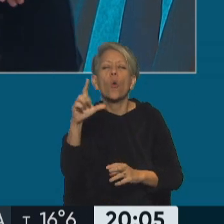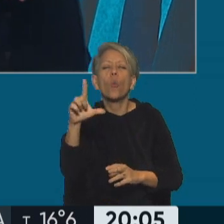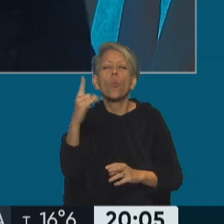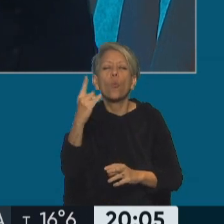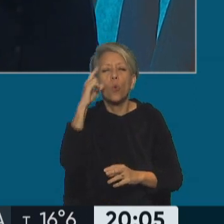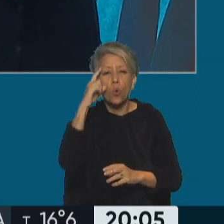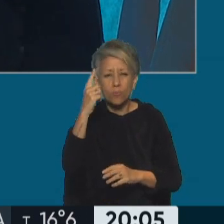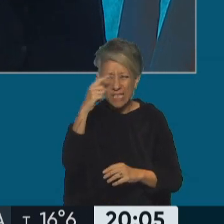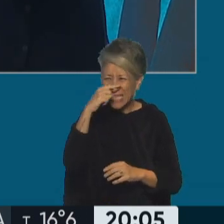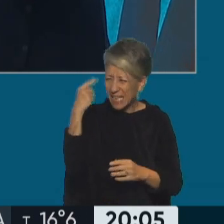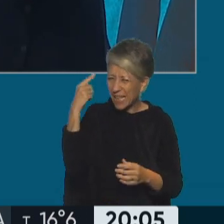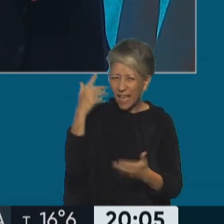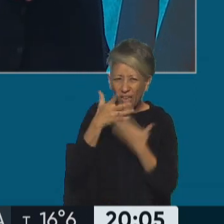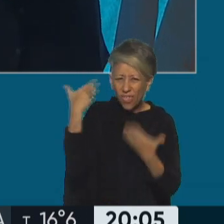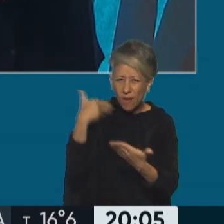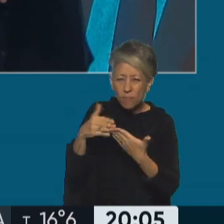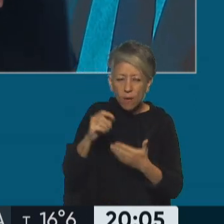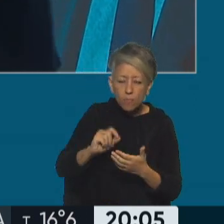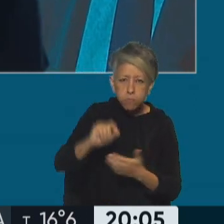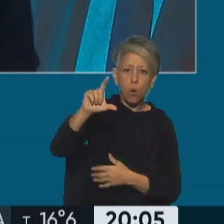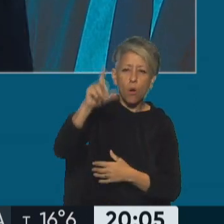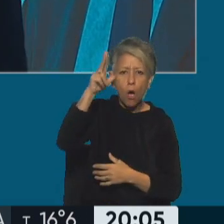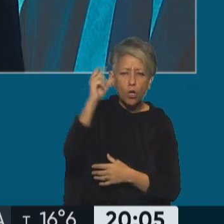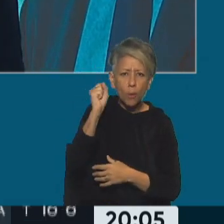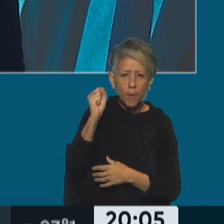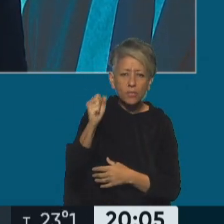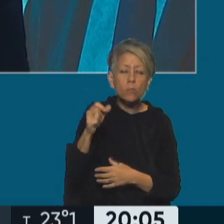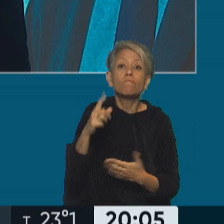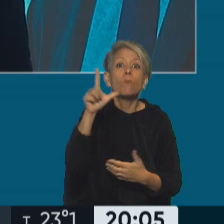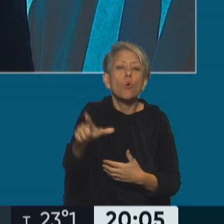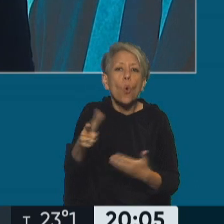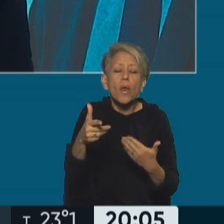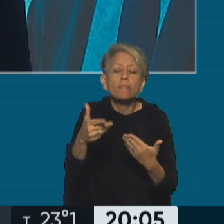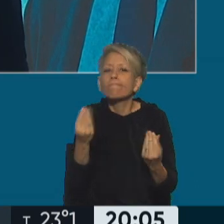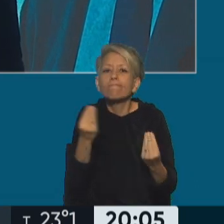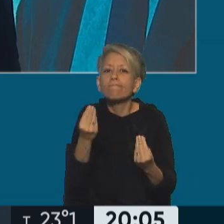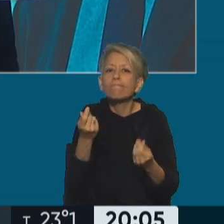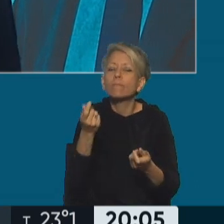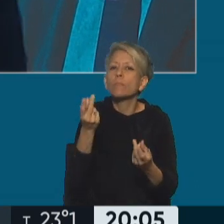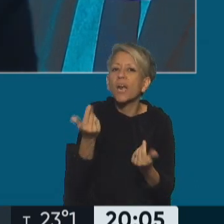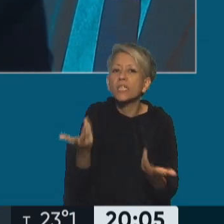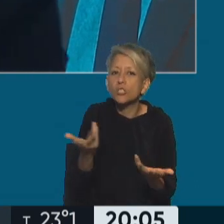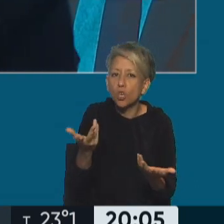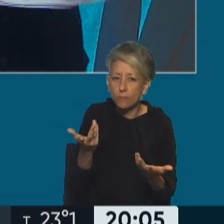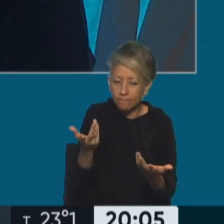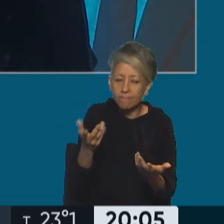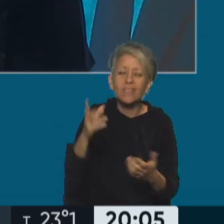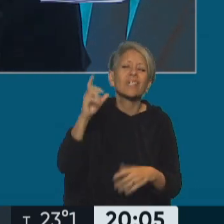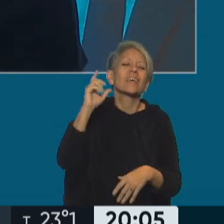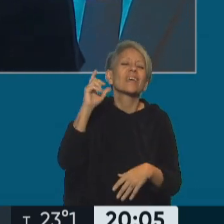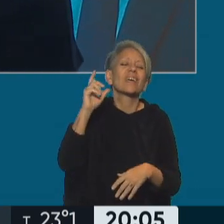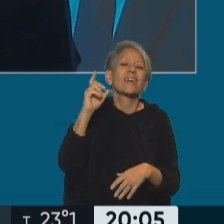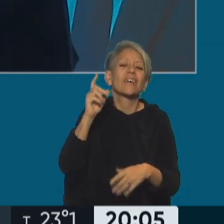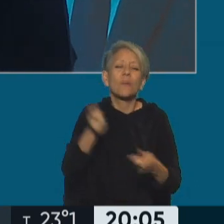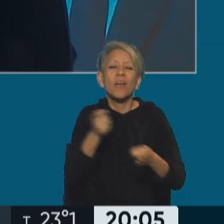menos de 7 días aumentó casi 8 pesos. ¿Cuál es la expectativa de apertura del mercado el día lunes? Aunque no estamos hablando de mercados oficiales, claramente estamos hablando de un